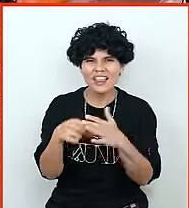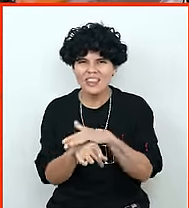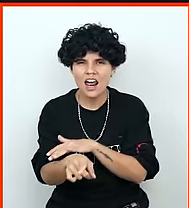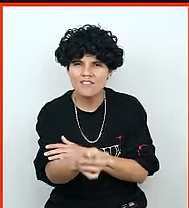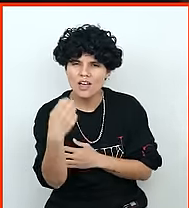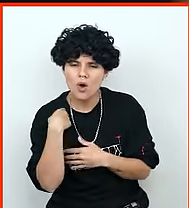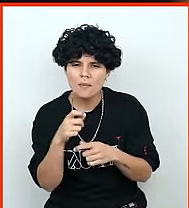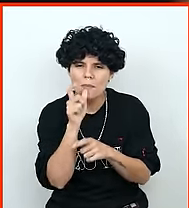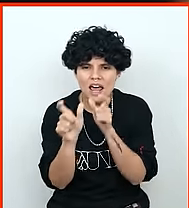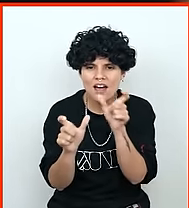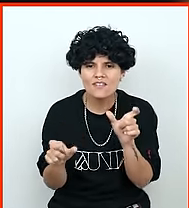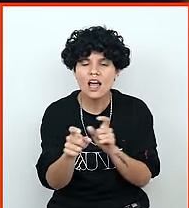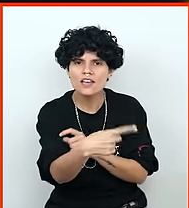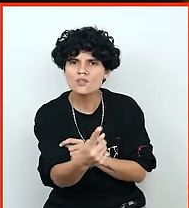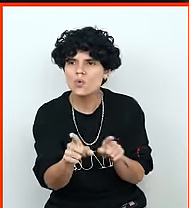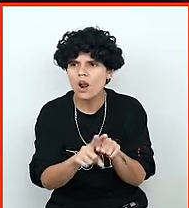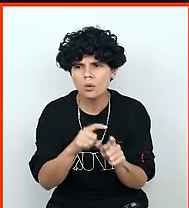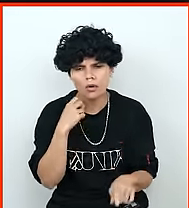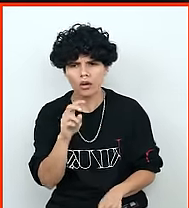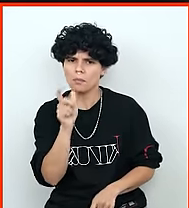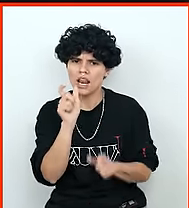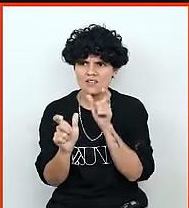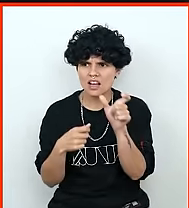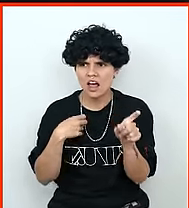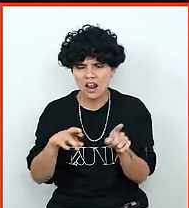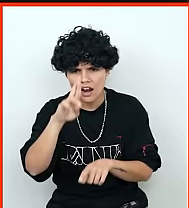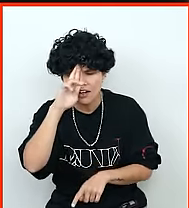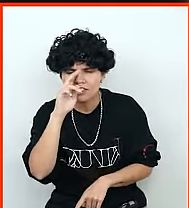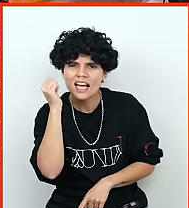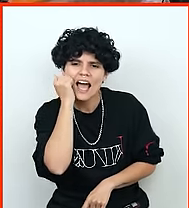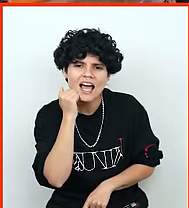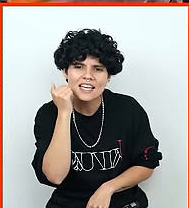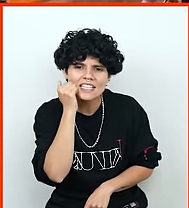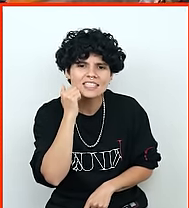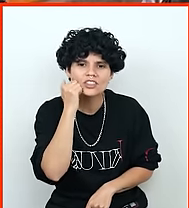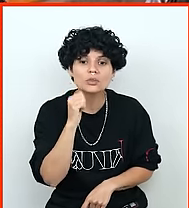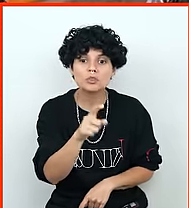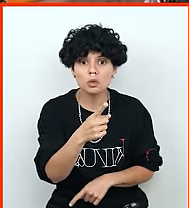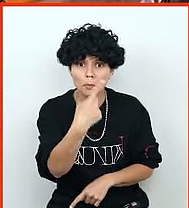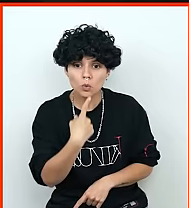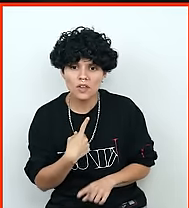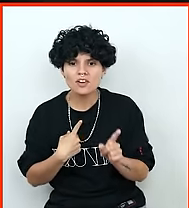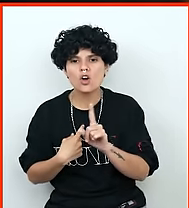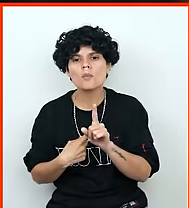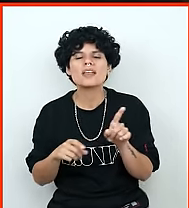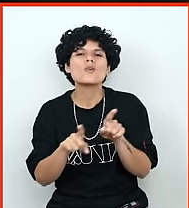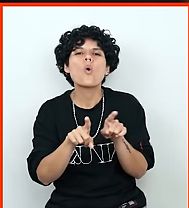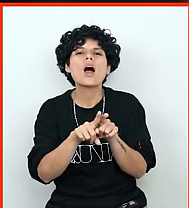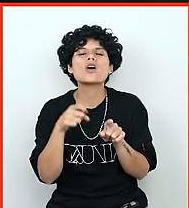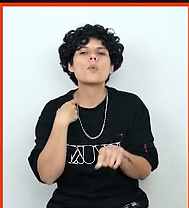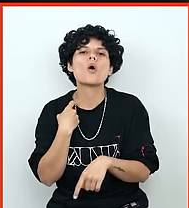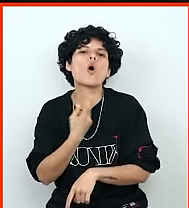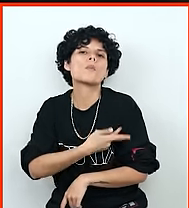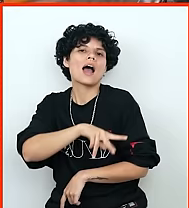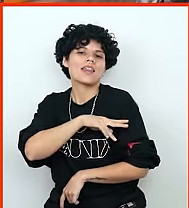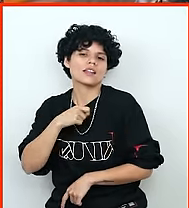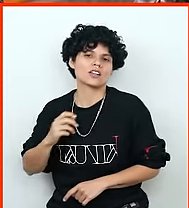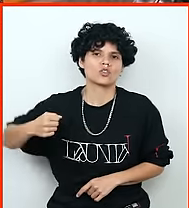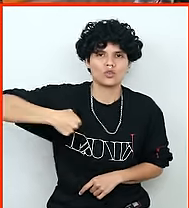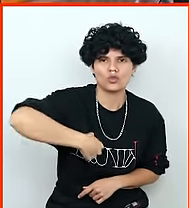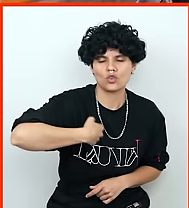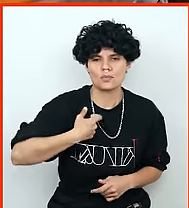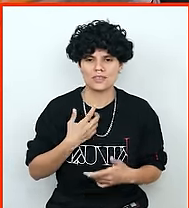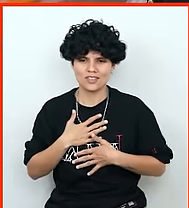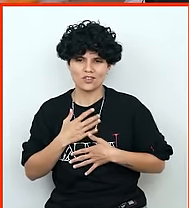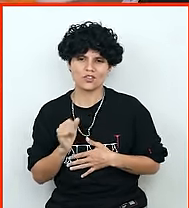que por ahí yo entraba y los locos me agarraron mucho cariño, pues, claro. ¿Cachai? Si me está viendo el Checa. Pero te confrontaban igual y decían... No, pues me apadrinaron. Yo claro. Por eso me tenían